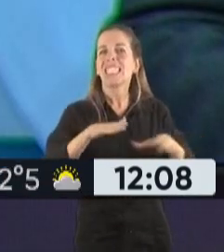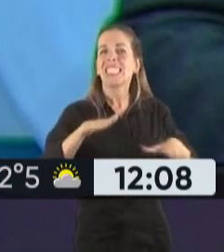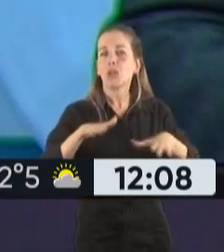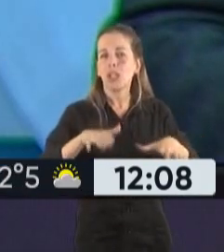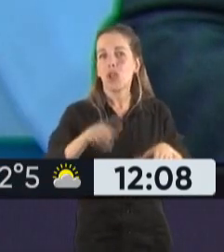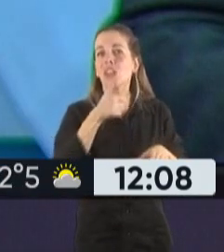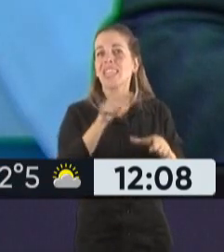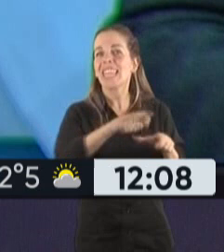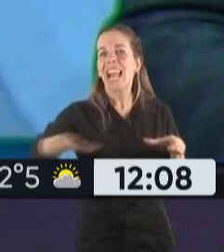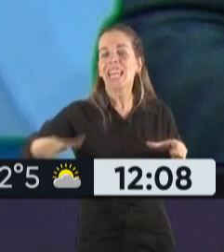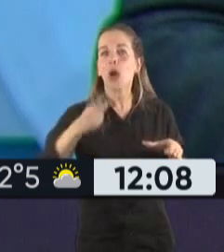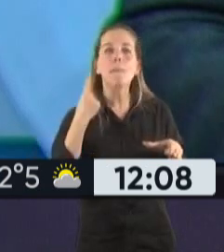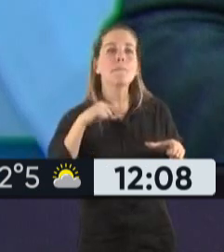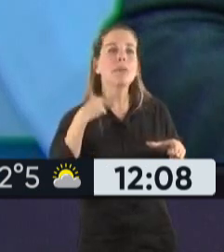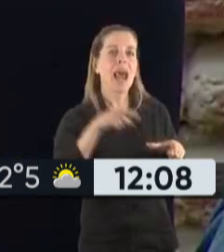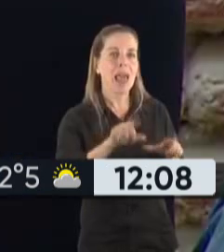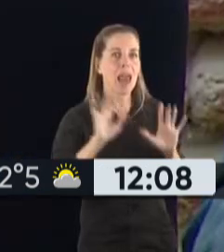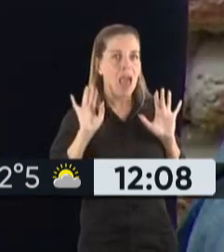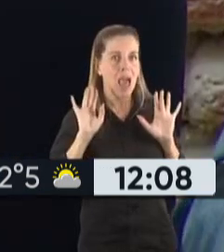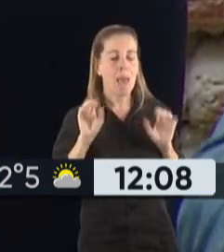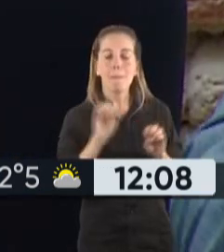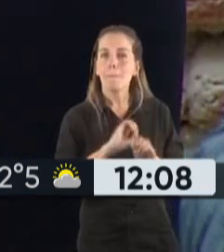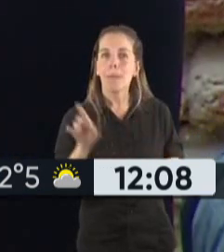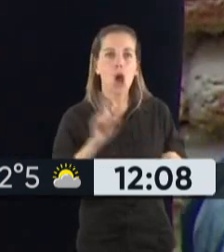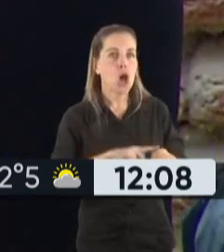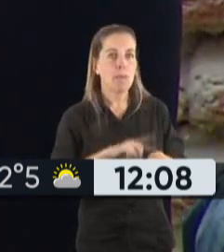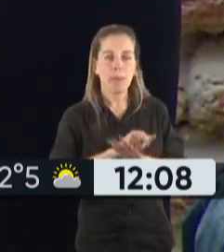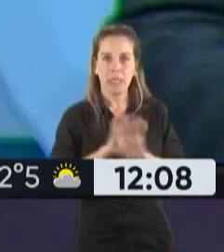del río Paraná. En el peor momento.